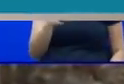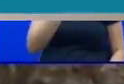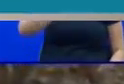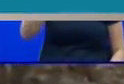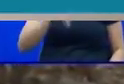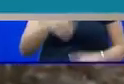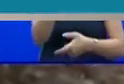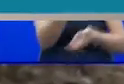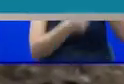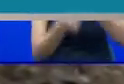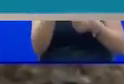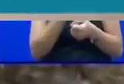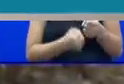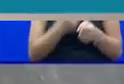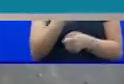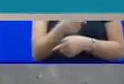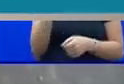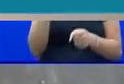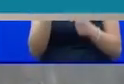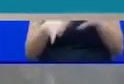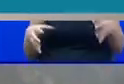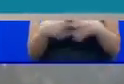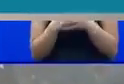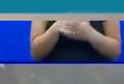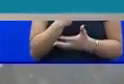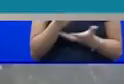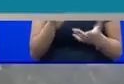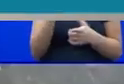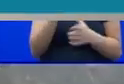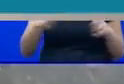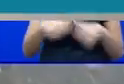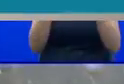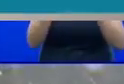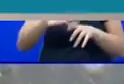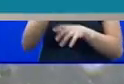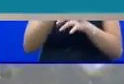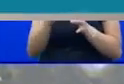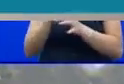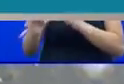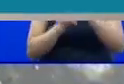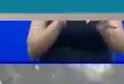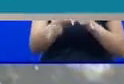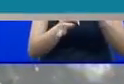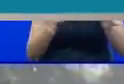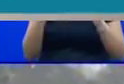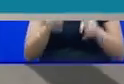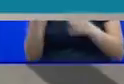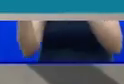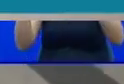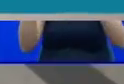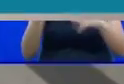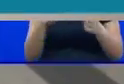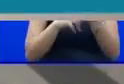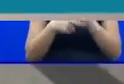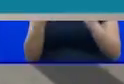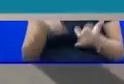decíamos, por más de 120 réplicas, la más fuerte de una magnitud de casi 6 grados. Epa. El gobierno local decretó el